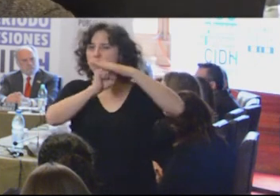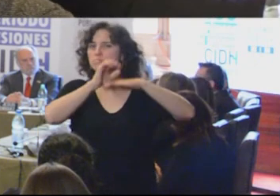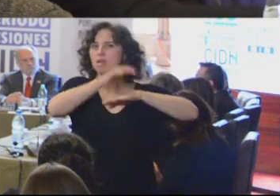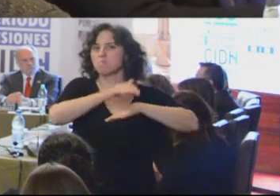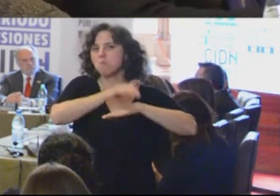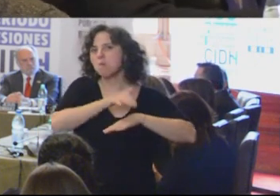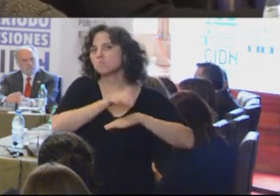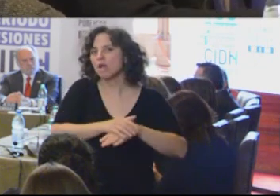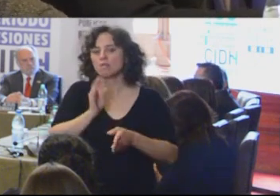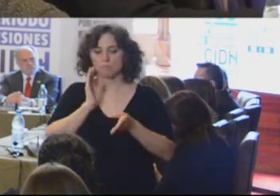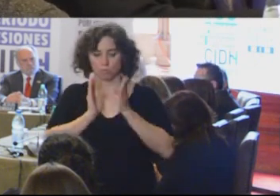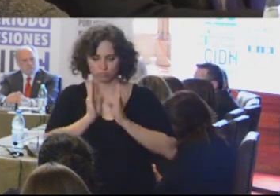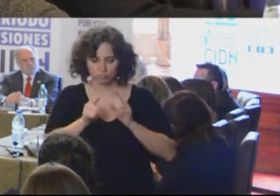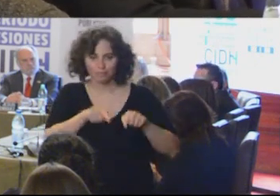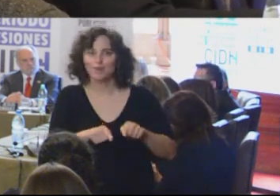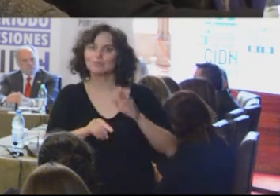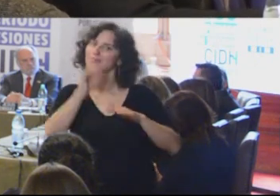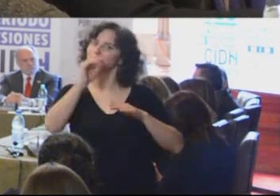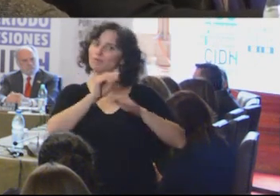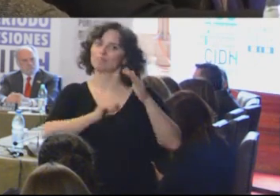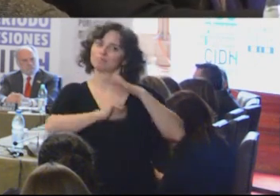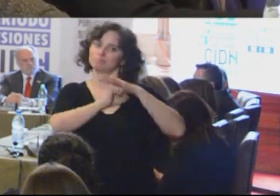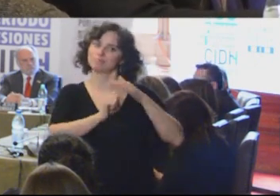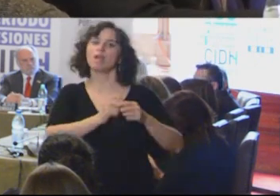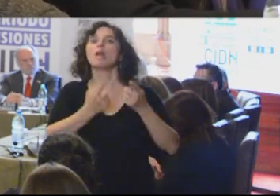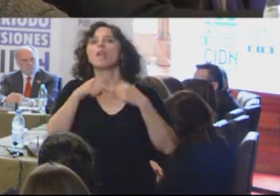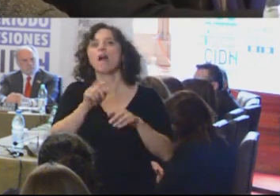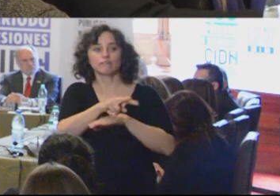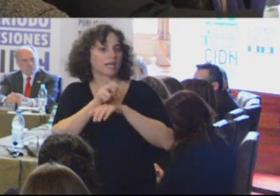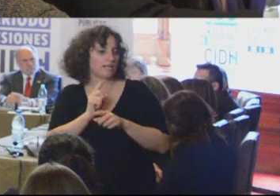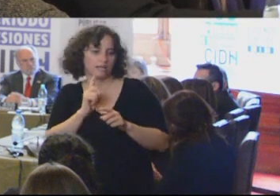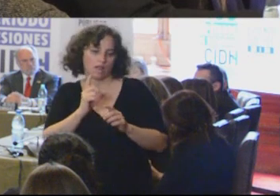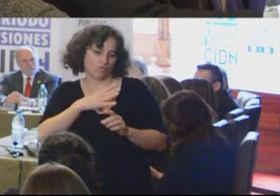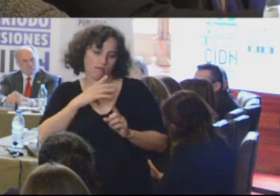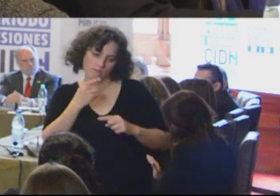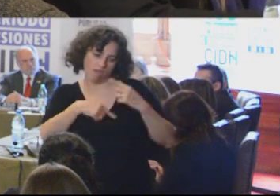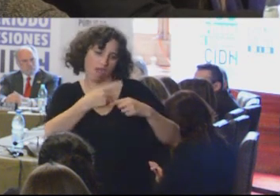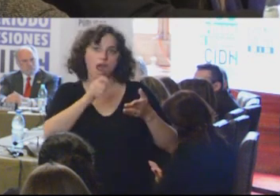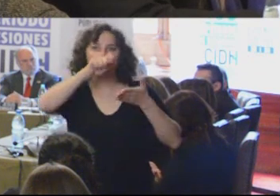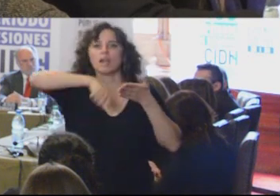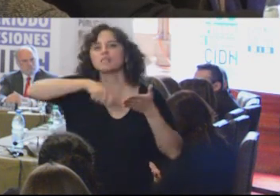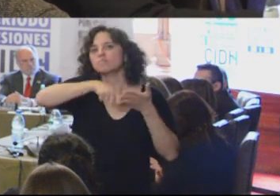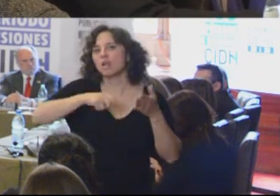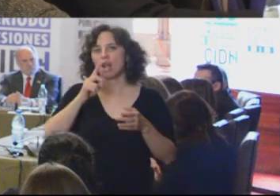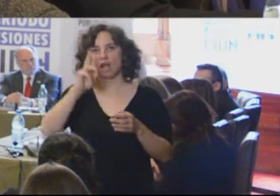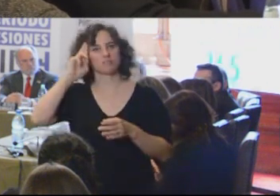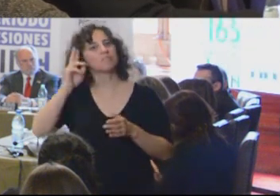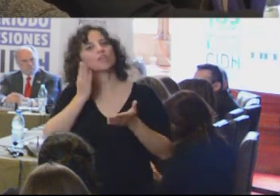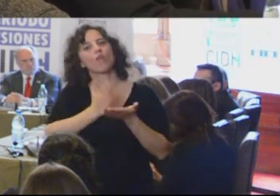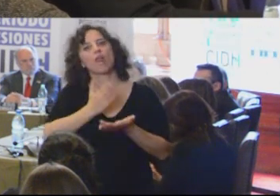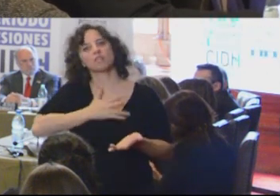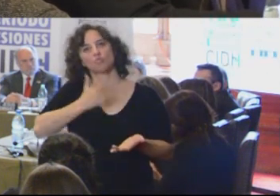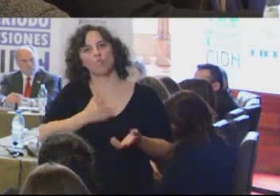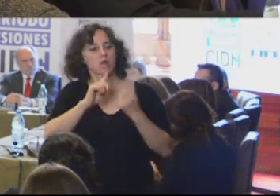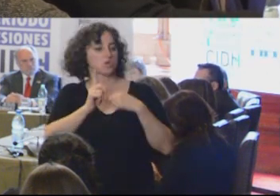altos mandos debo decir que la fiscalía no ha cesado en su obligación de respetar y garantizar los derechos y no ha renunciado